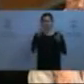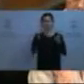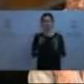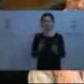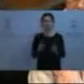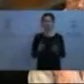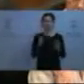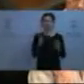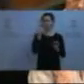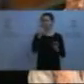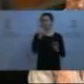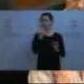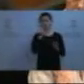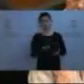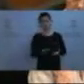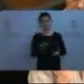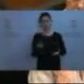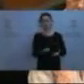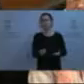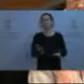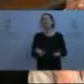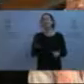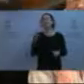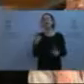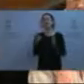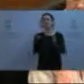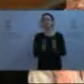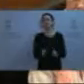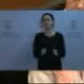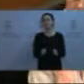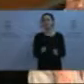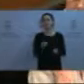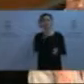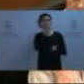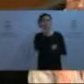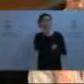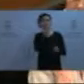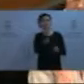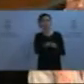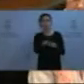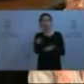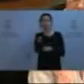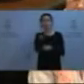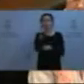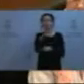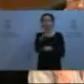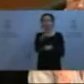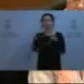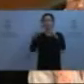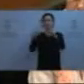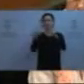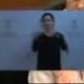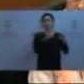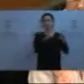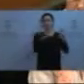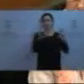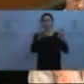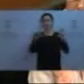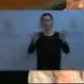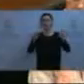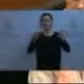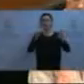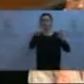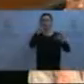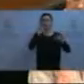última vez que usted estuvo o si estuvo, yo estuve ayer. Y lo que le estoy contando, tengo un reportaje fotográfico, pero yo sé que usted me cree. Ventanales rotos,